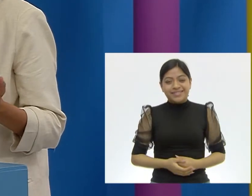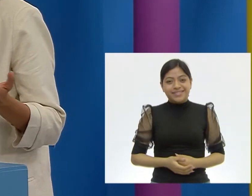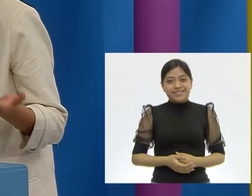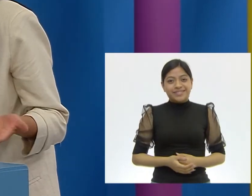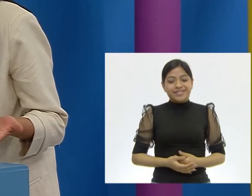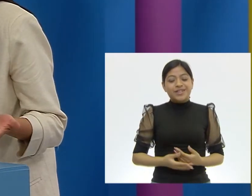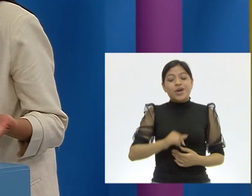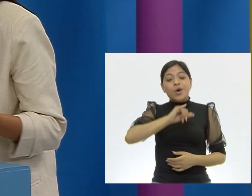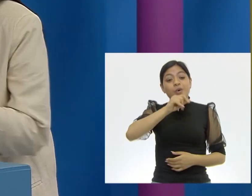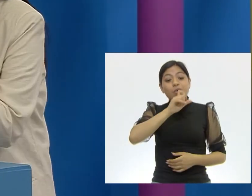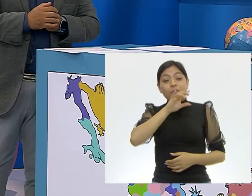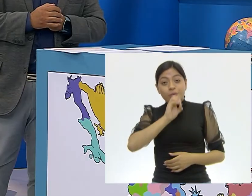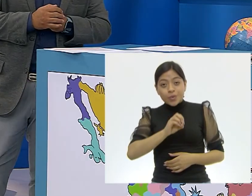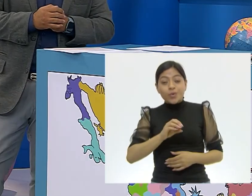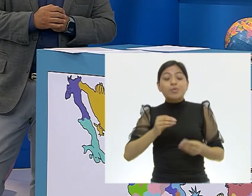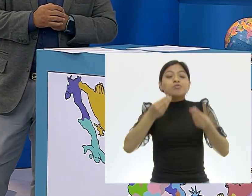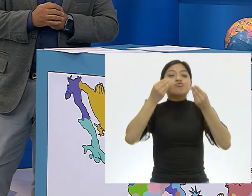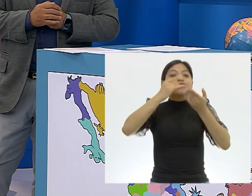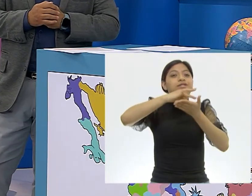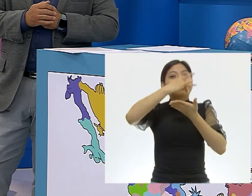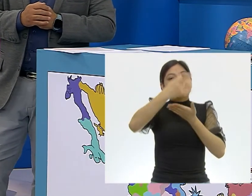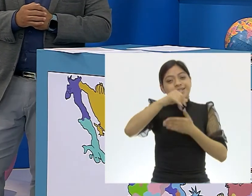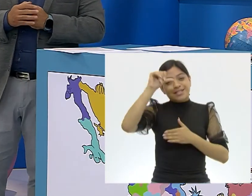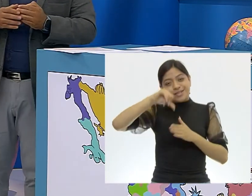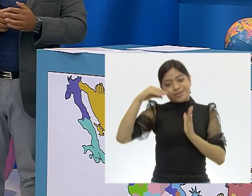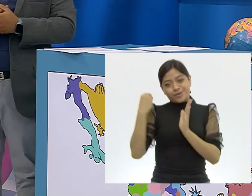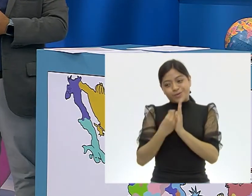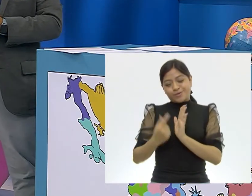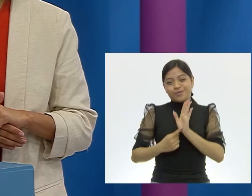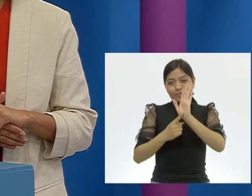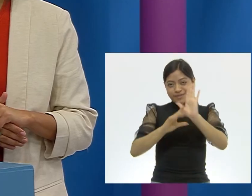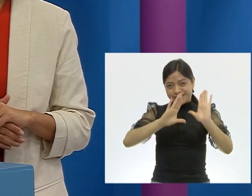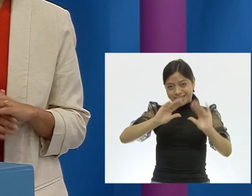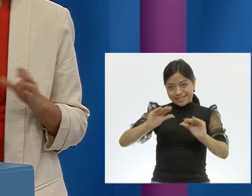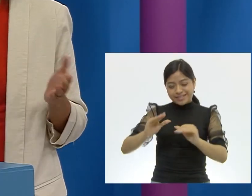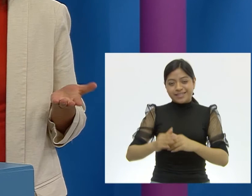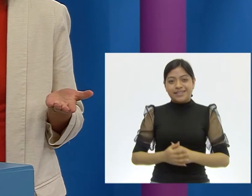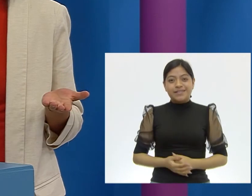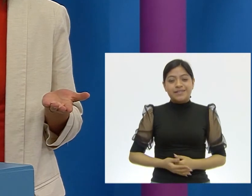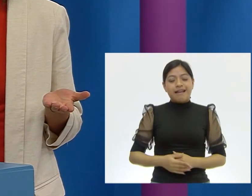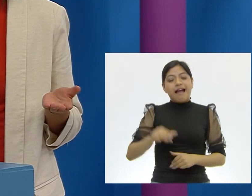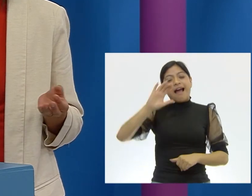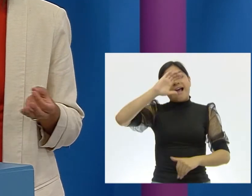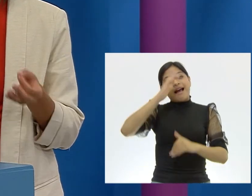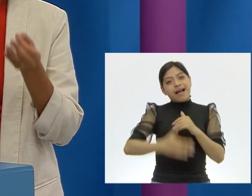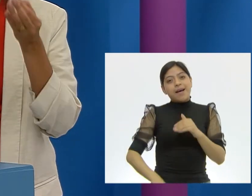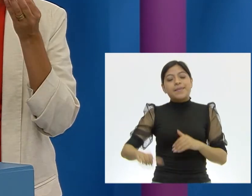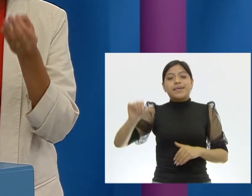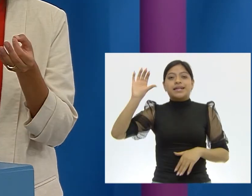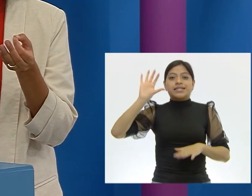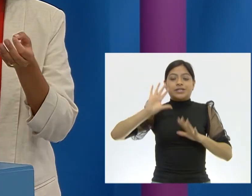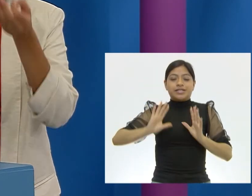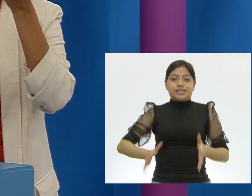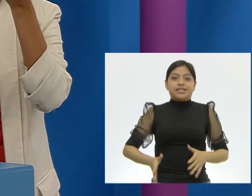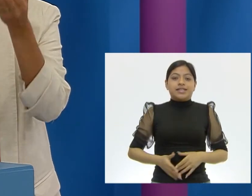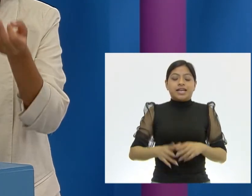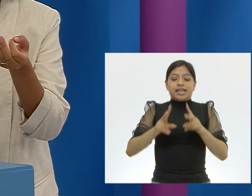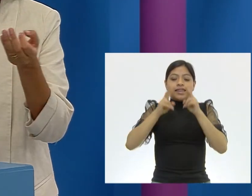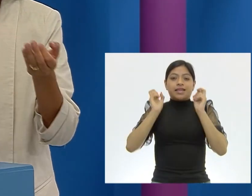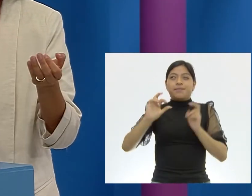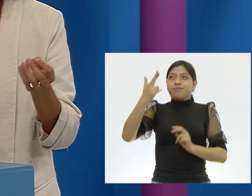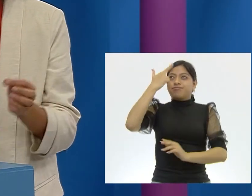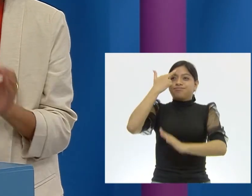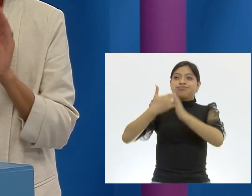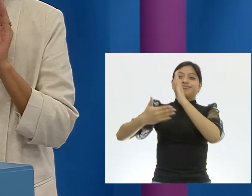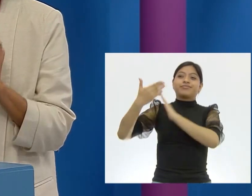Julio, muchas gracias por esta sesión del día de hoy. Muchas gracias. Hemos terminado con Recordar es volver